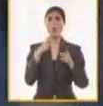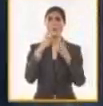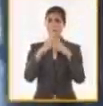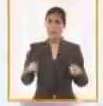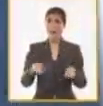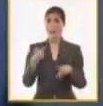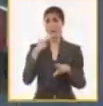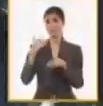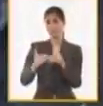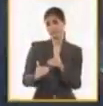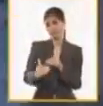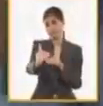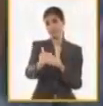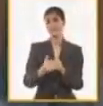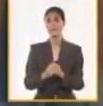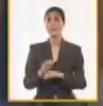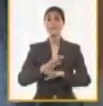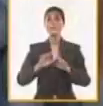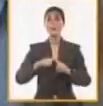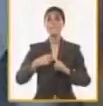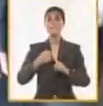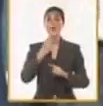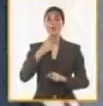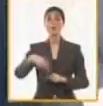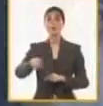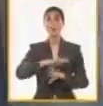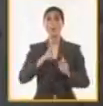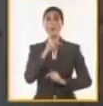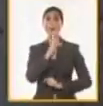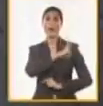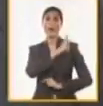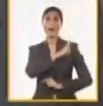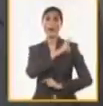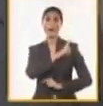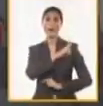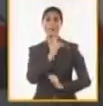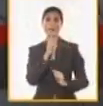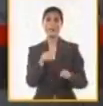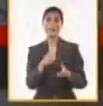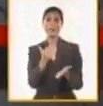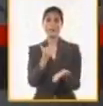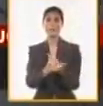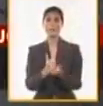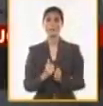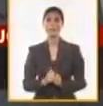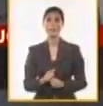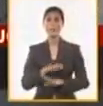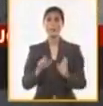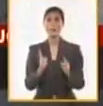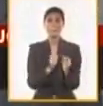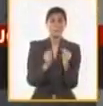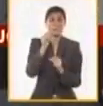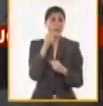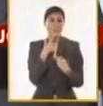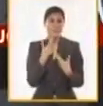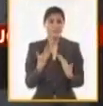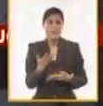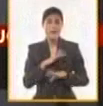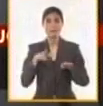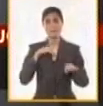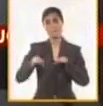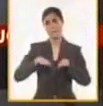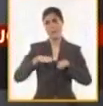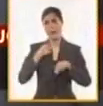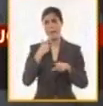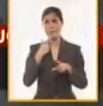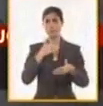plazo, teniendo en cuenta la legitimidad de las autoridades de Kiev. La principal tarea ahora es preparar un acuerdo de paz que